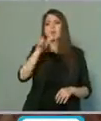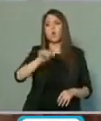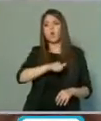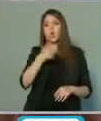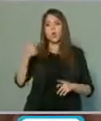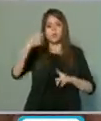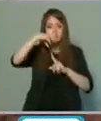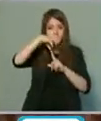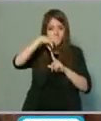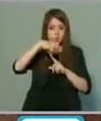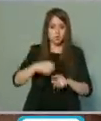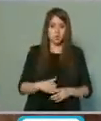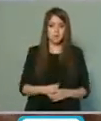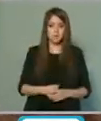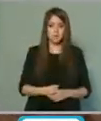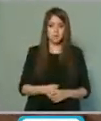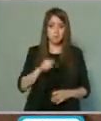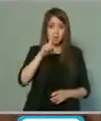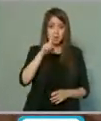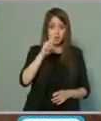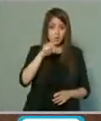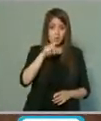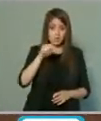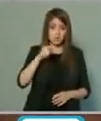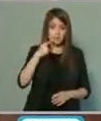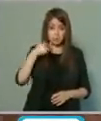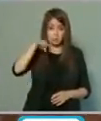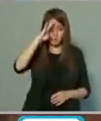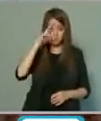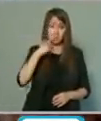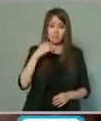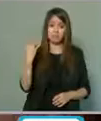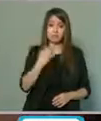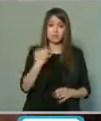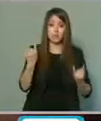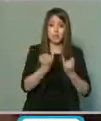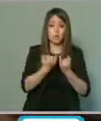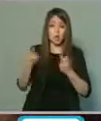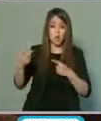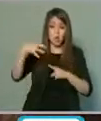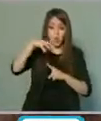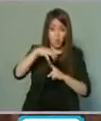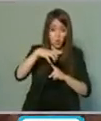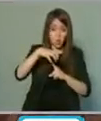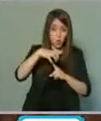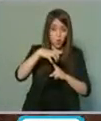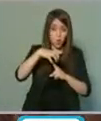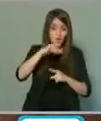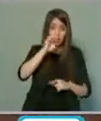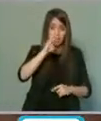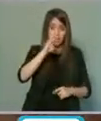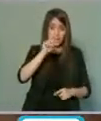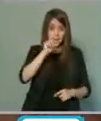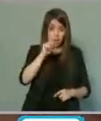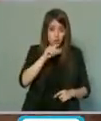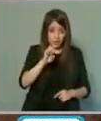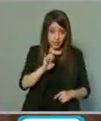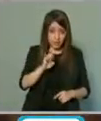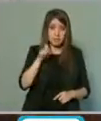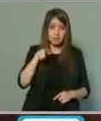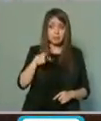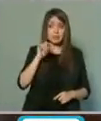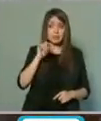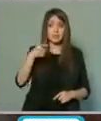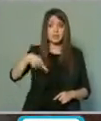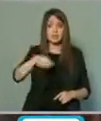de longaniza, ha de saber. Sí. ¿Y el de hongo con epazote? Sí. Ese